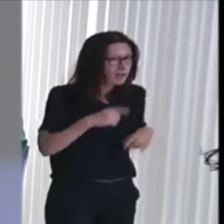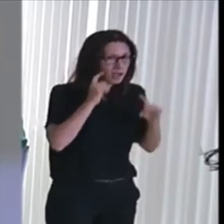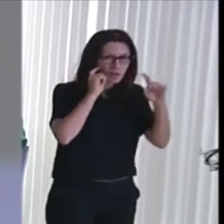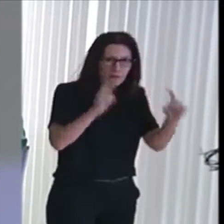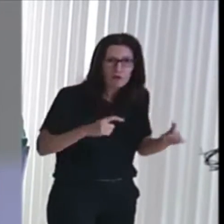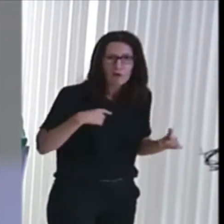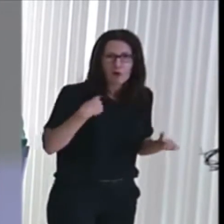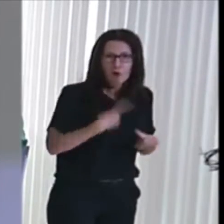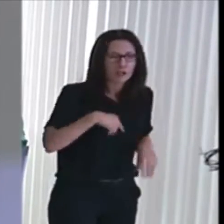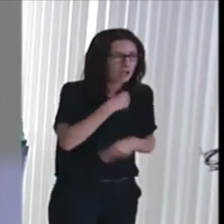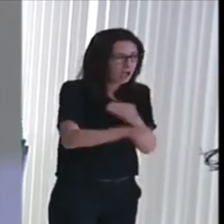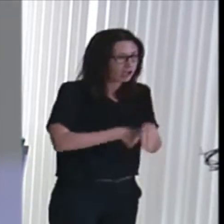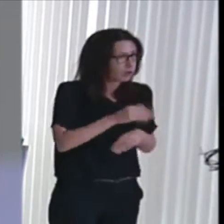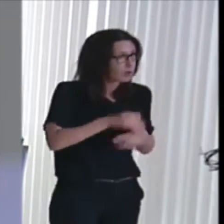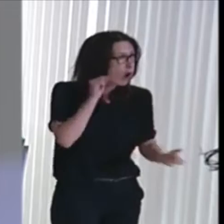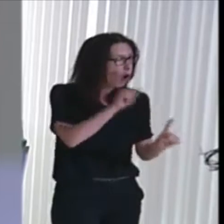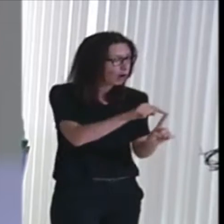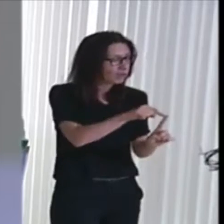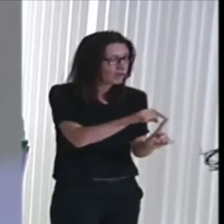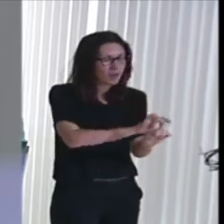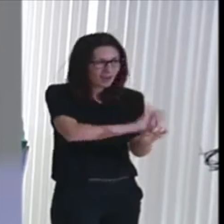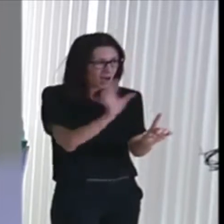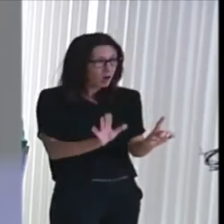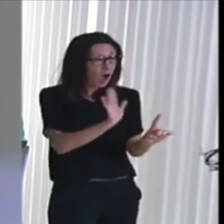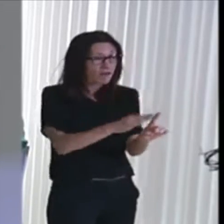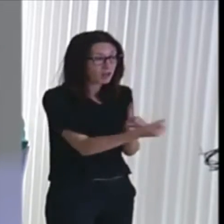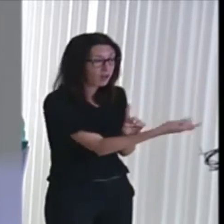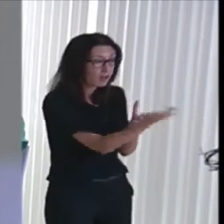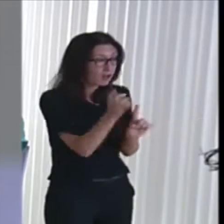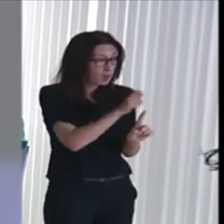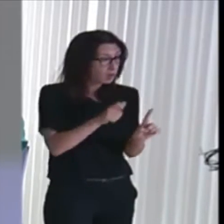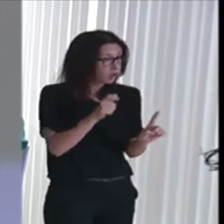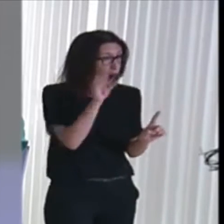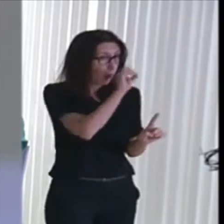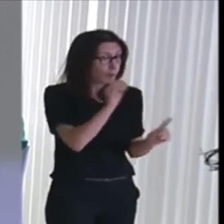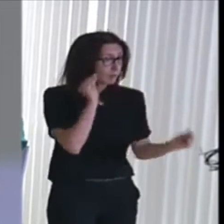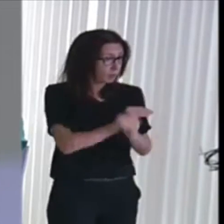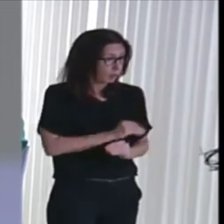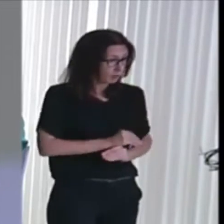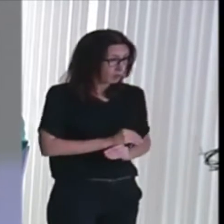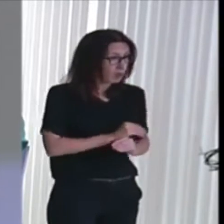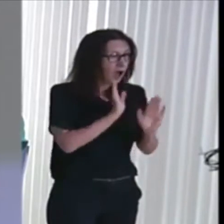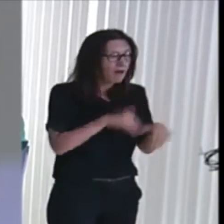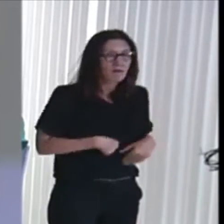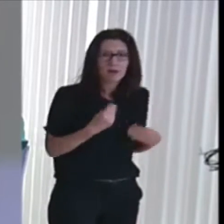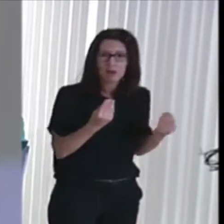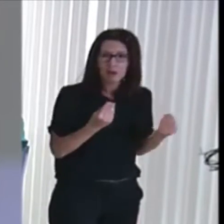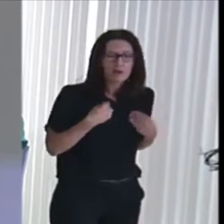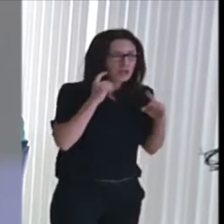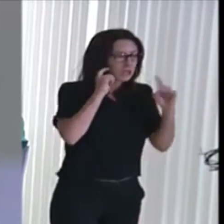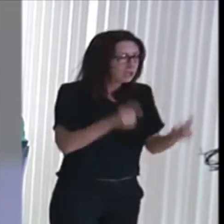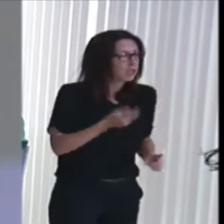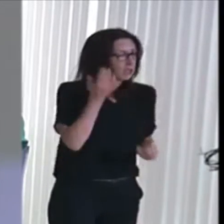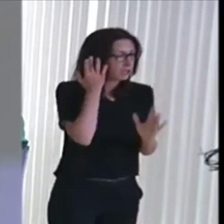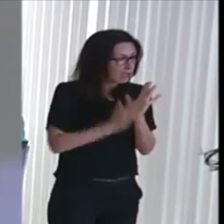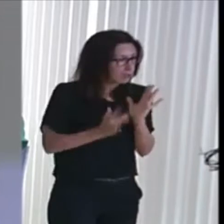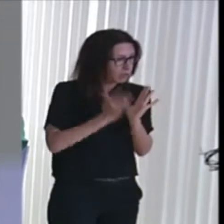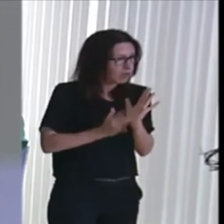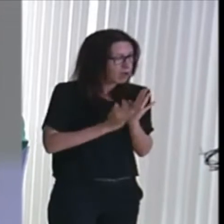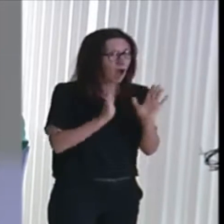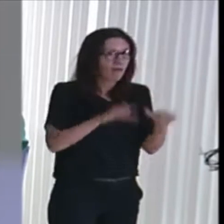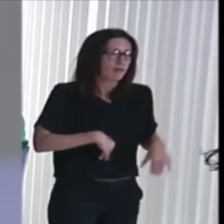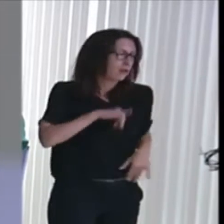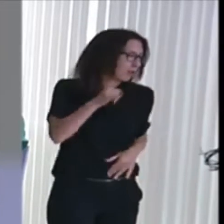que hacer, esta es mi meta, y alrededor la gente no lo ve igual. Entonces te pasas la vida intentando explicar, al final llega un momento